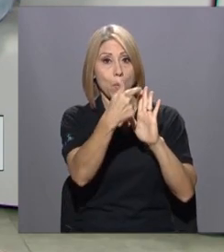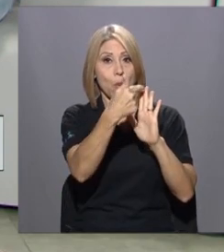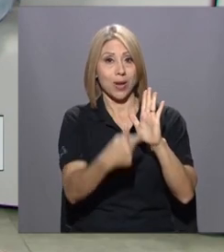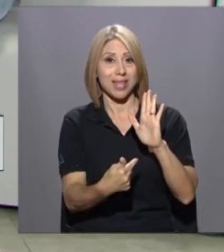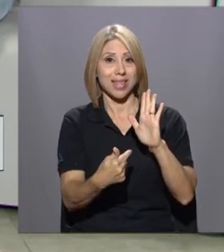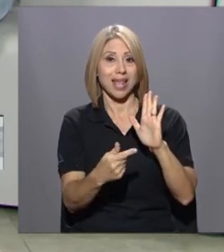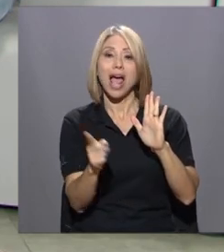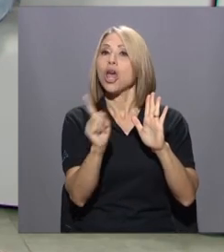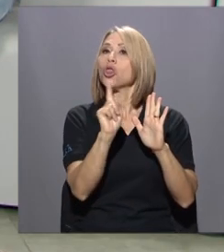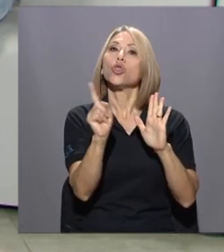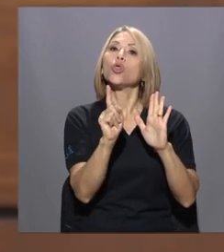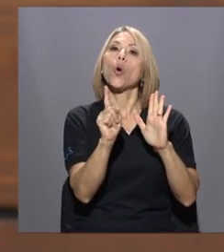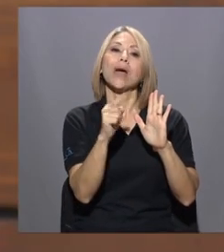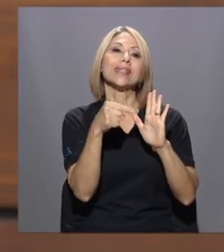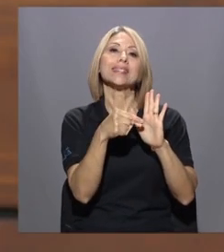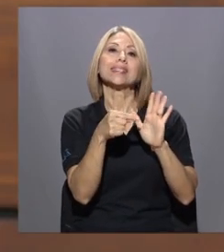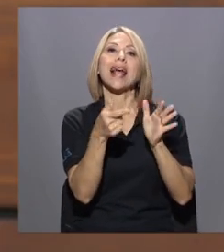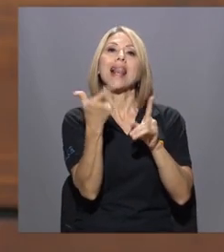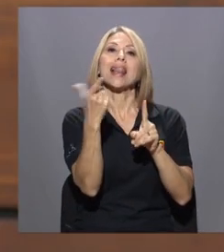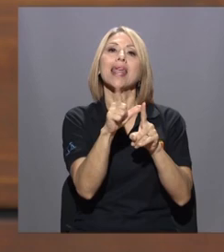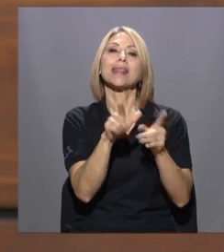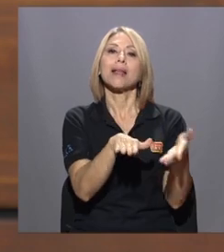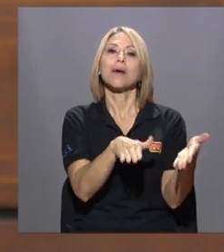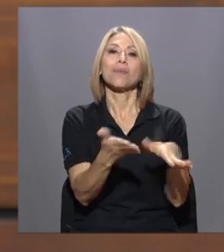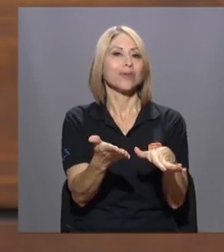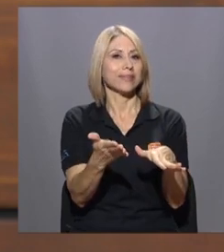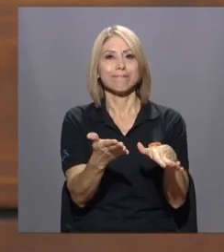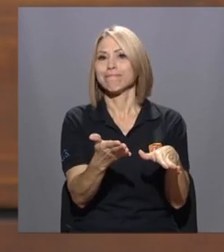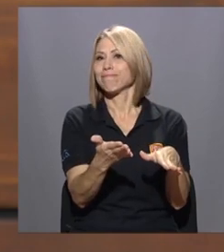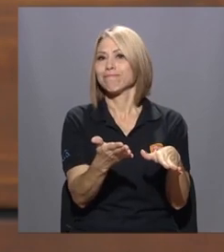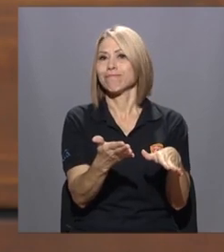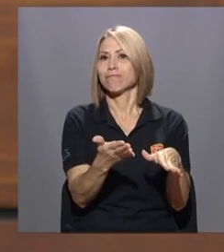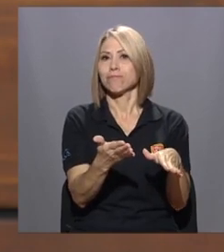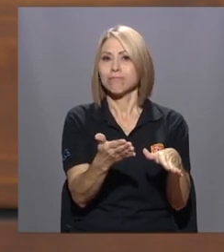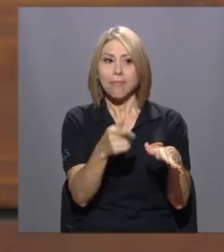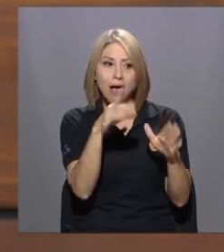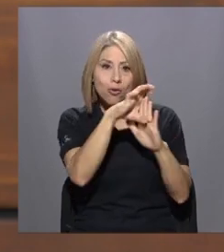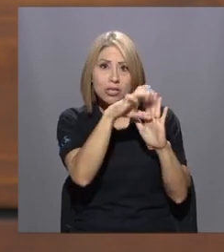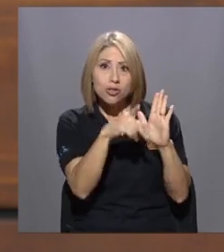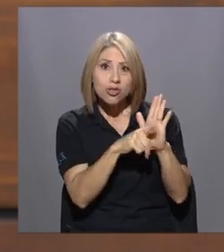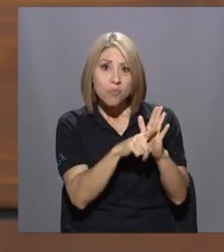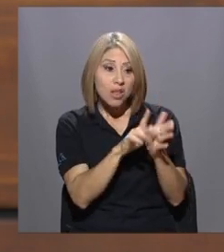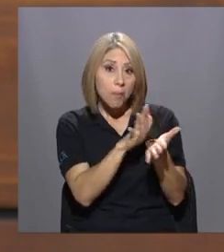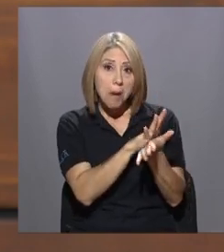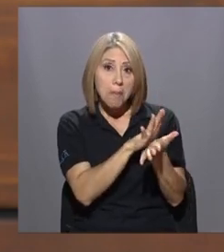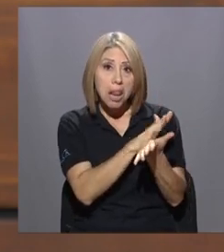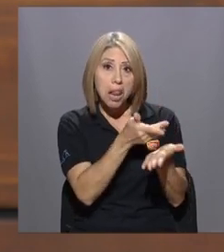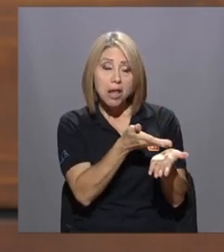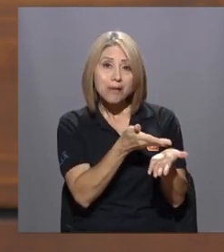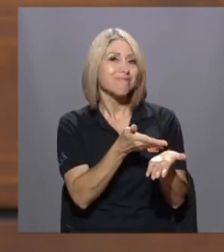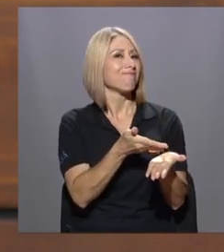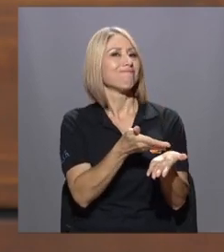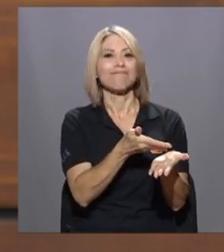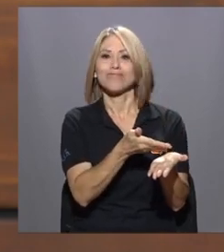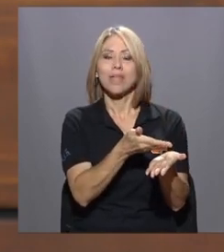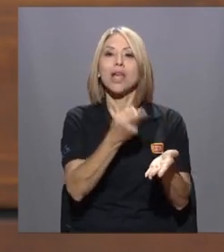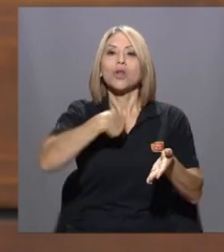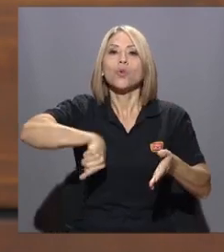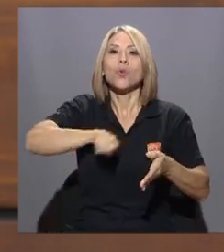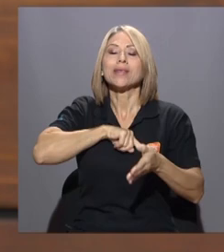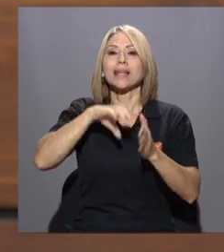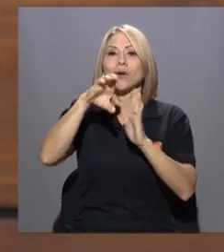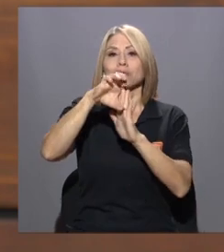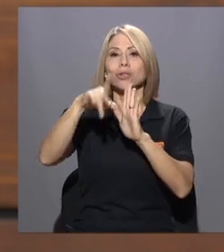es un texto muerto, no es un pedazo de papel. Nuestra Constitución Política es aquello